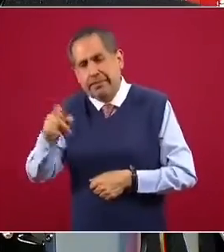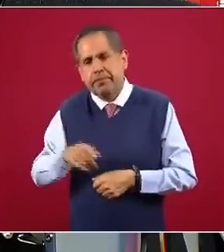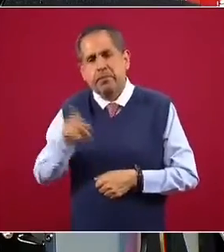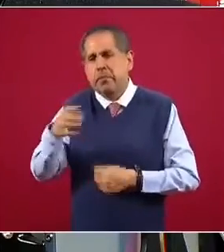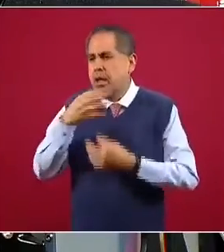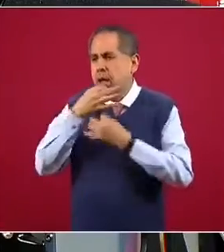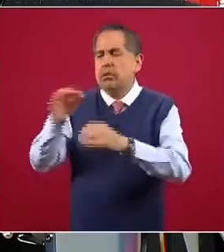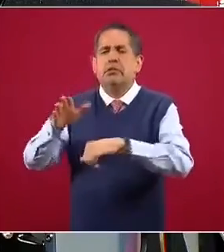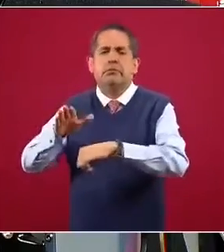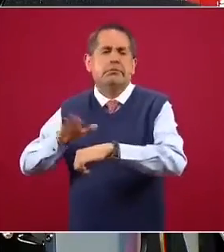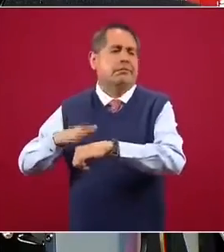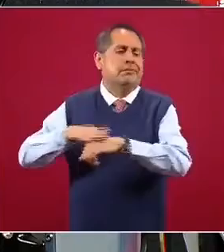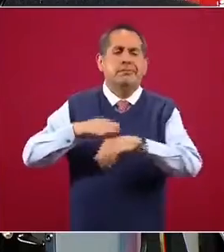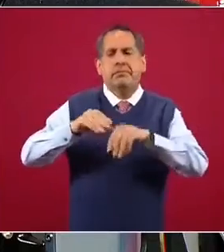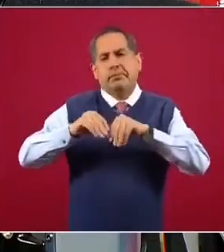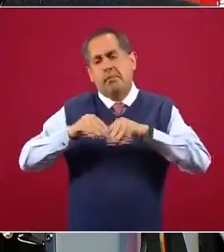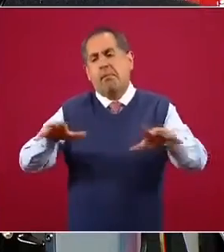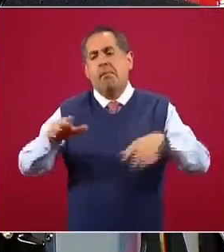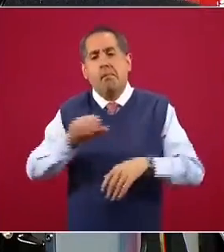para estos